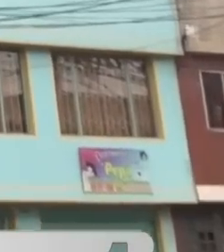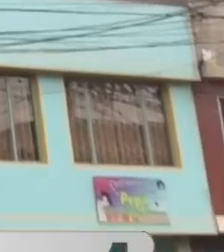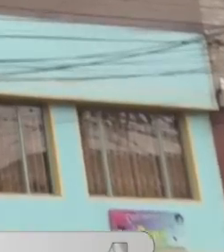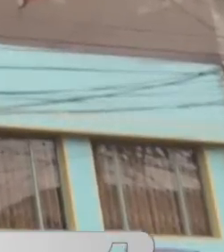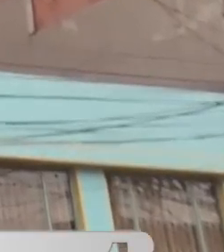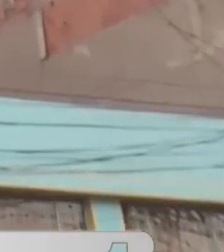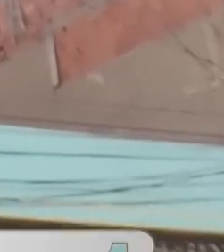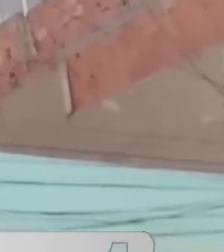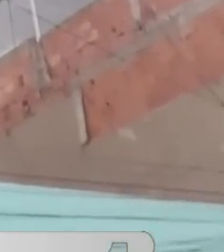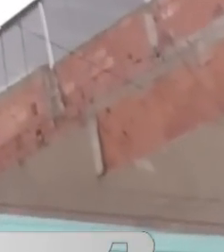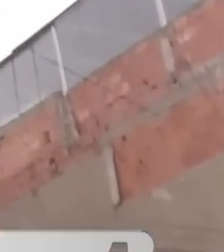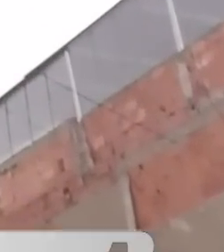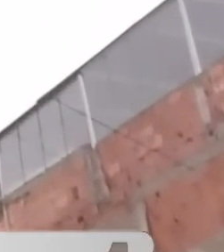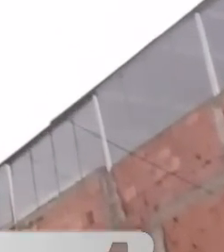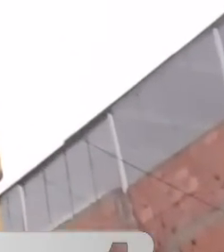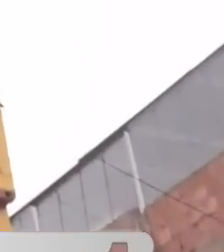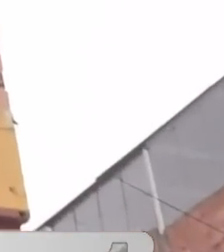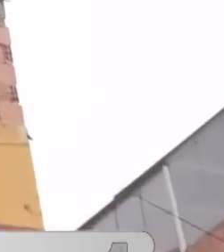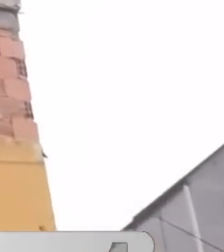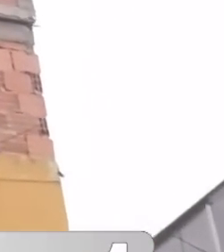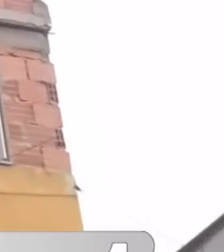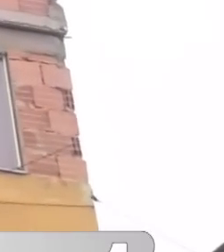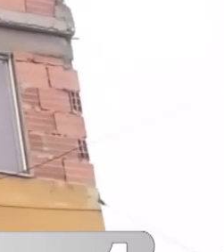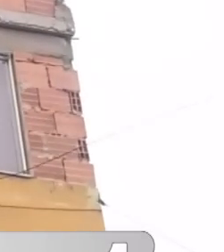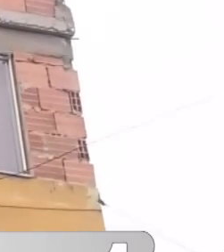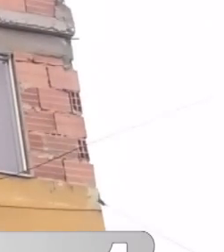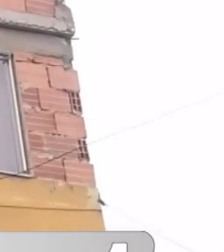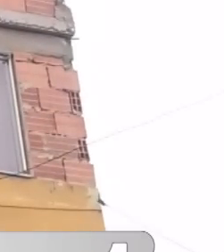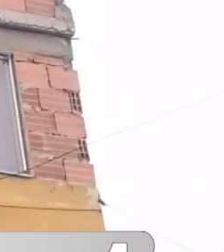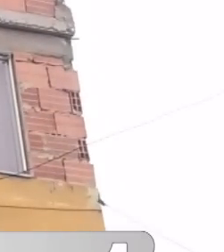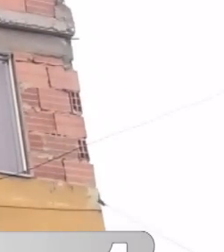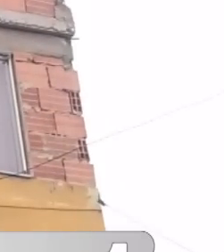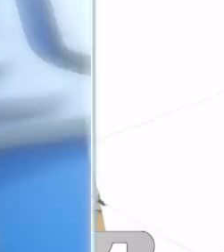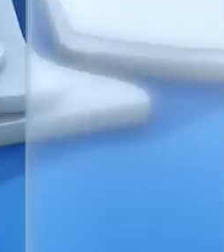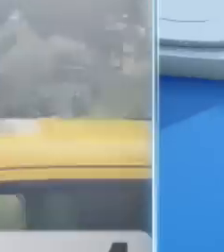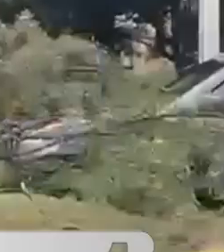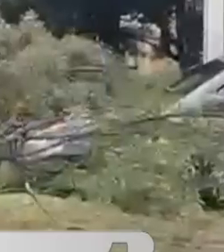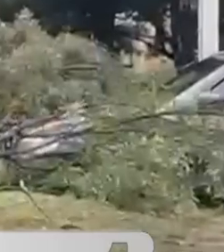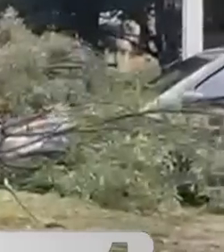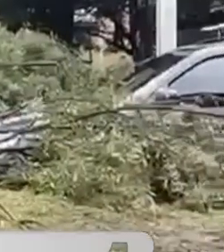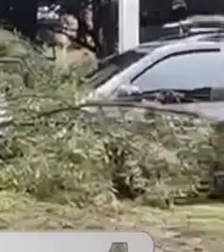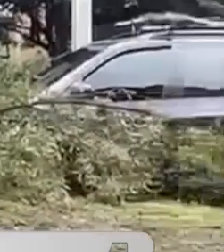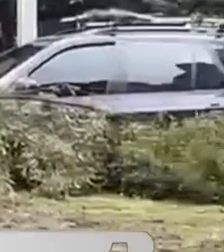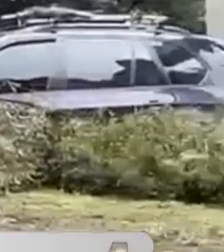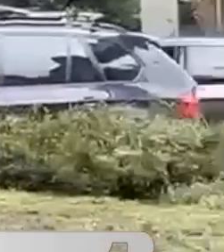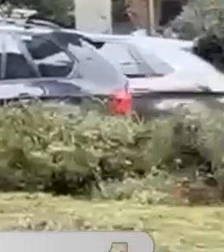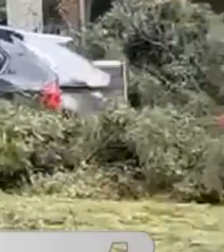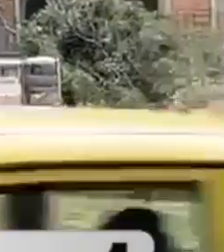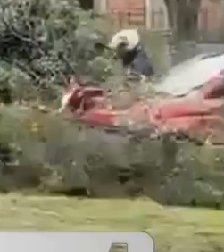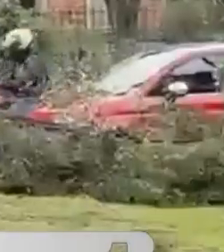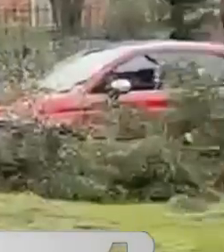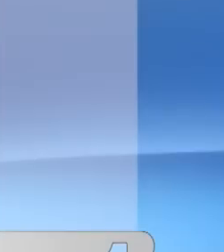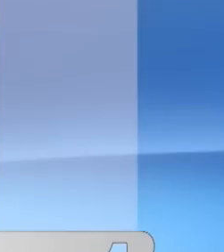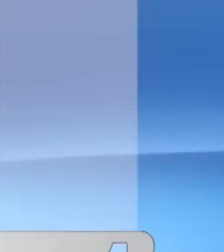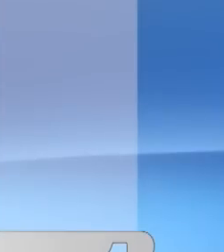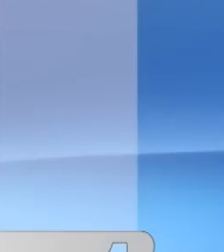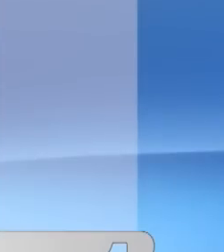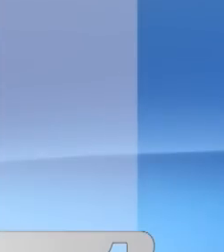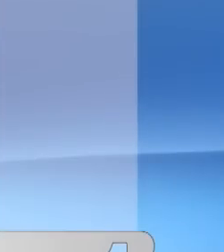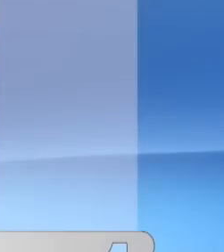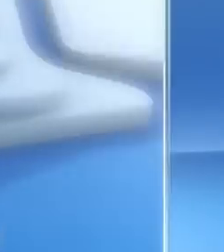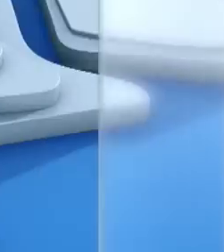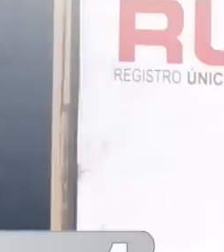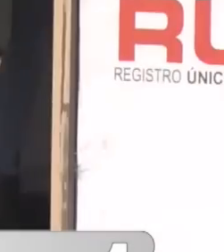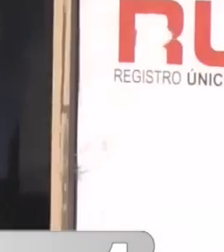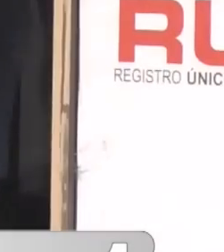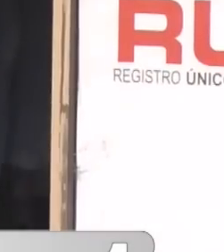sale de clínica y asesina con arma blanca a su mamá y a su abuela. Caos en el norte de Bogotá por caída de